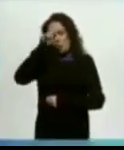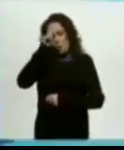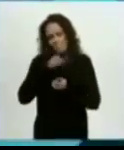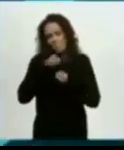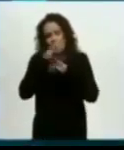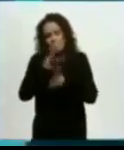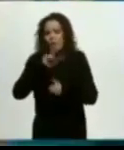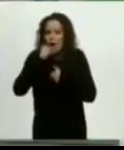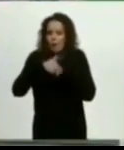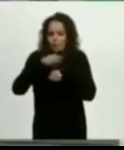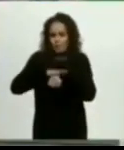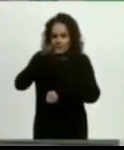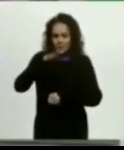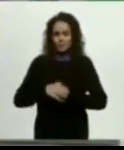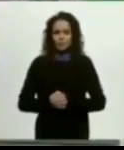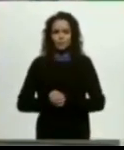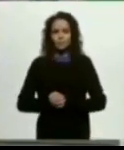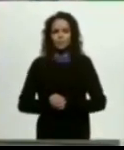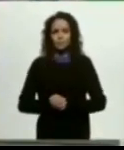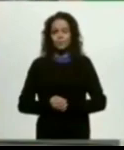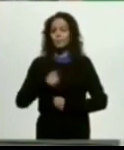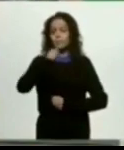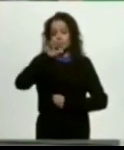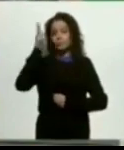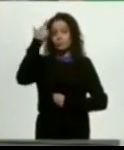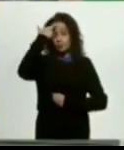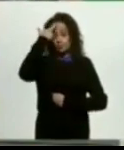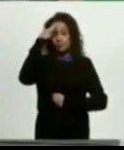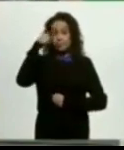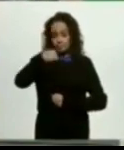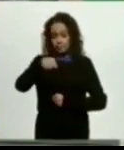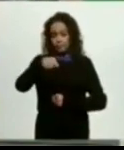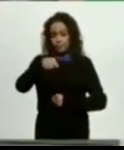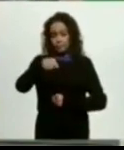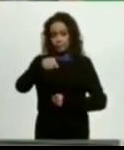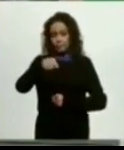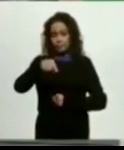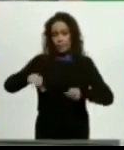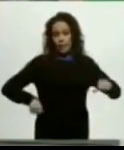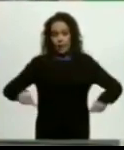algo más. Recuerda también guardar en tu carpeta de experiencias